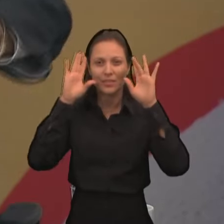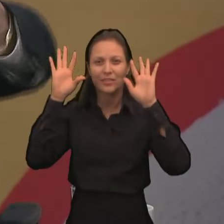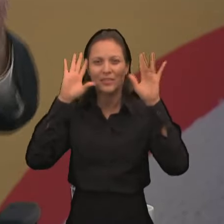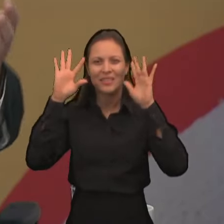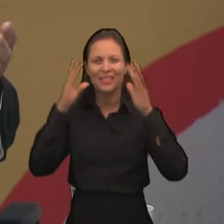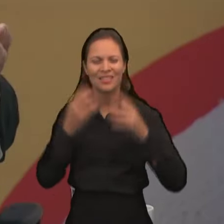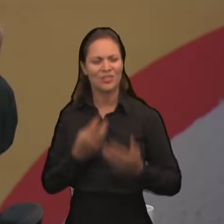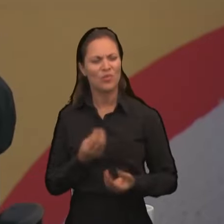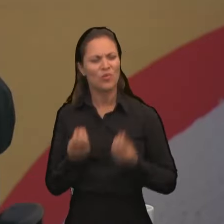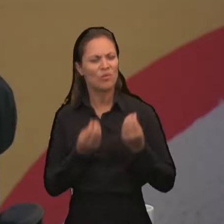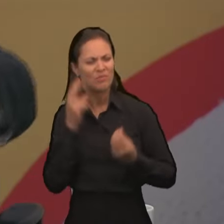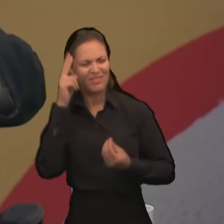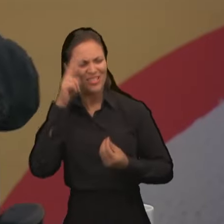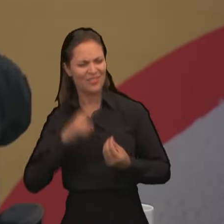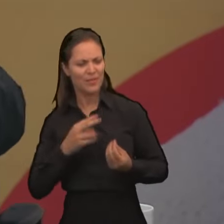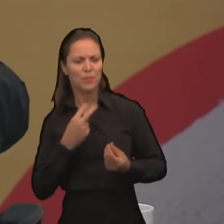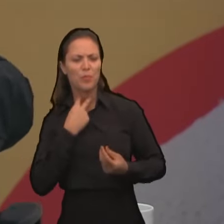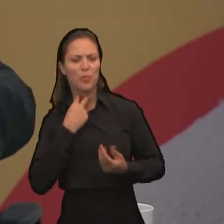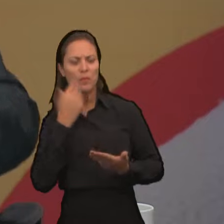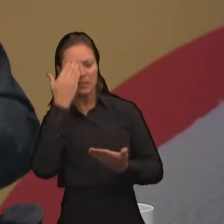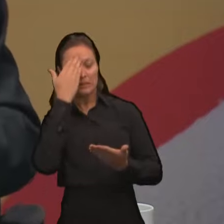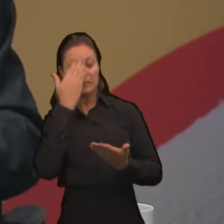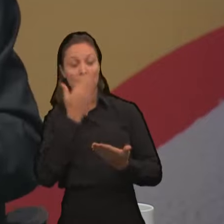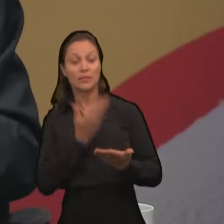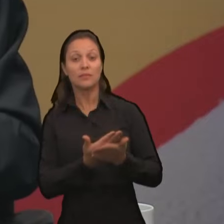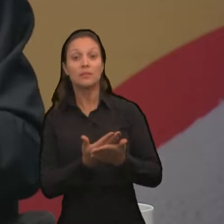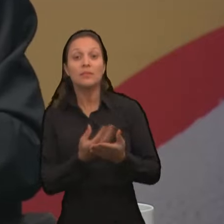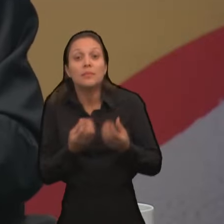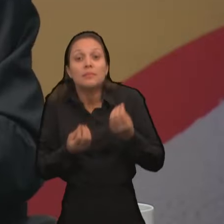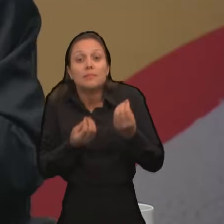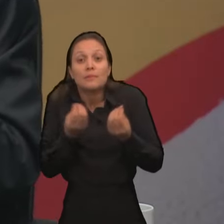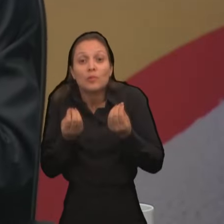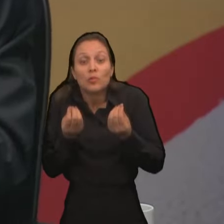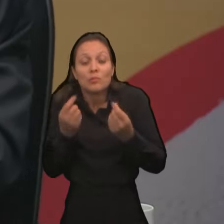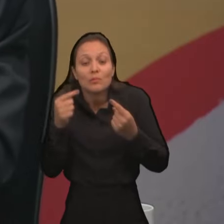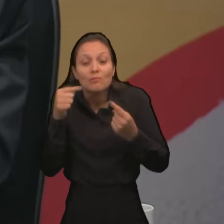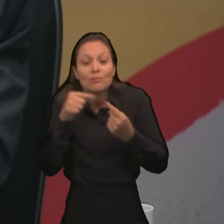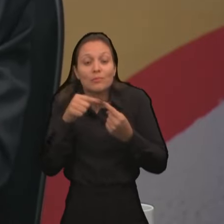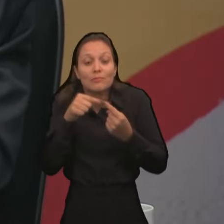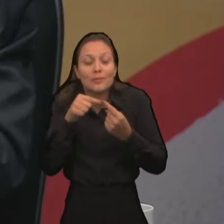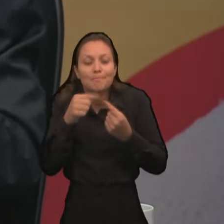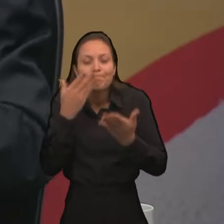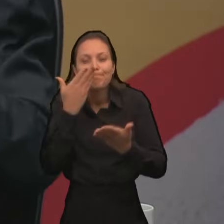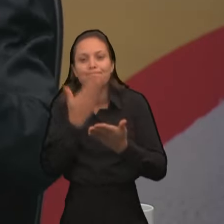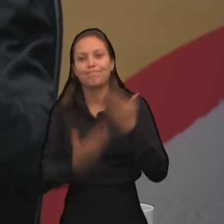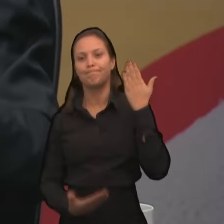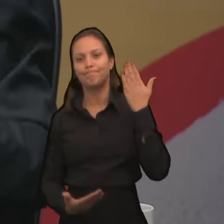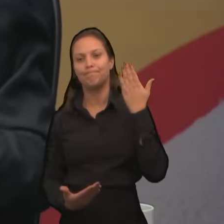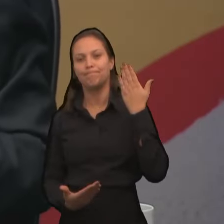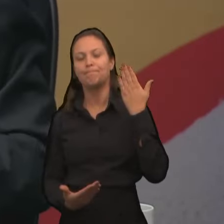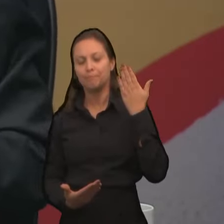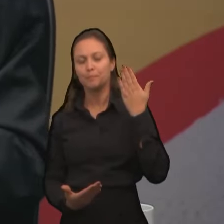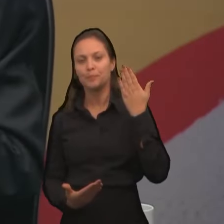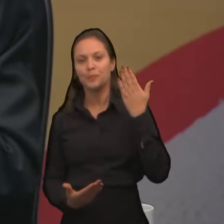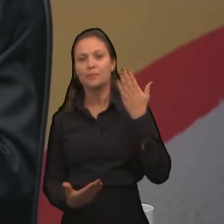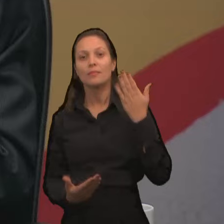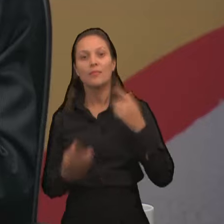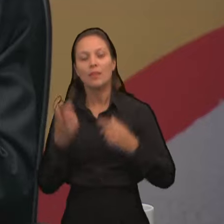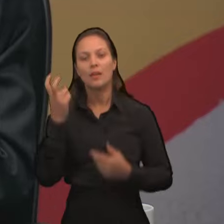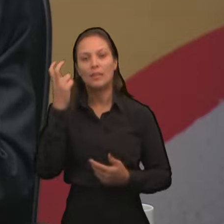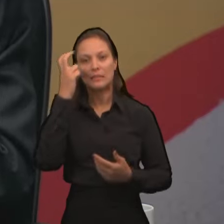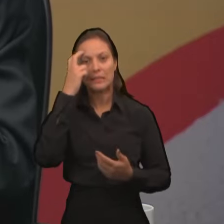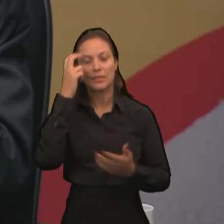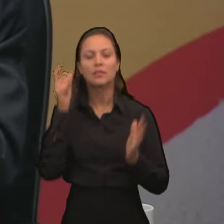que vemos y escuchamos, habremos perdido totalmente el sentido. Por lo tanto, la